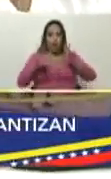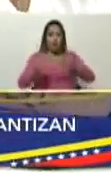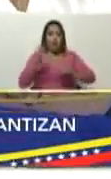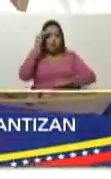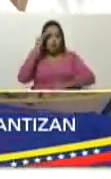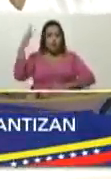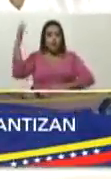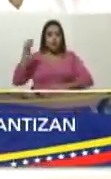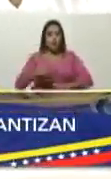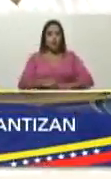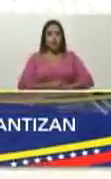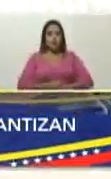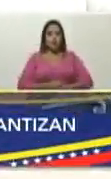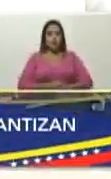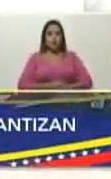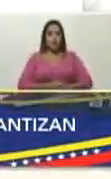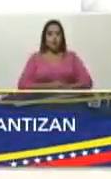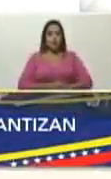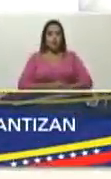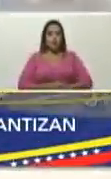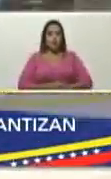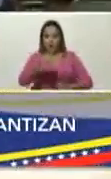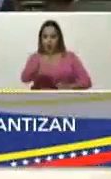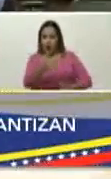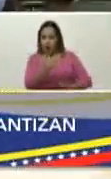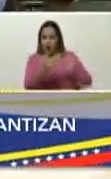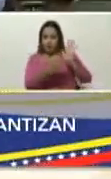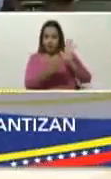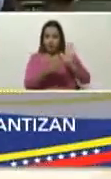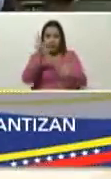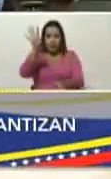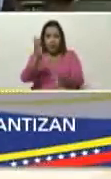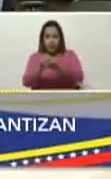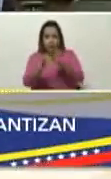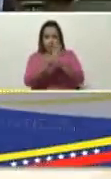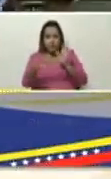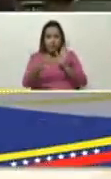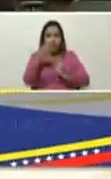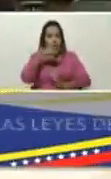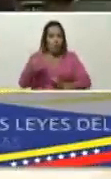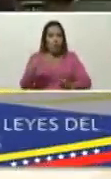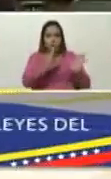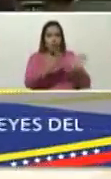sueños. Aquí está, mire, compendio de leyes del poder popular.